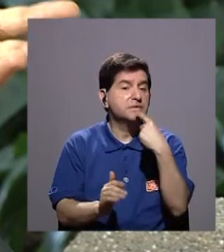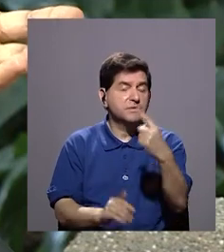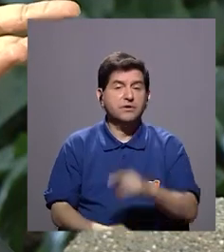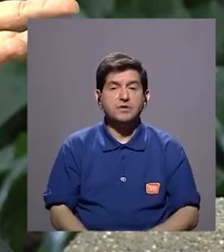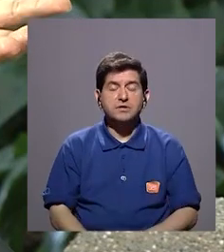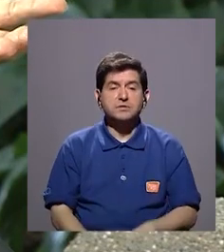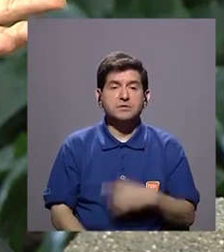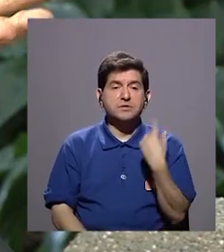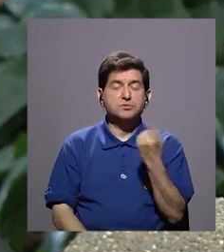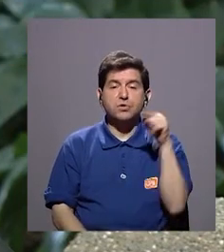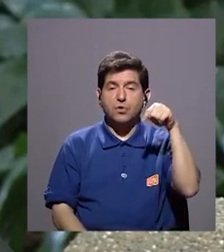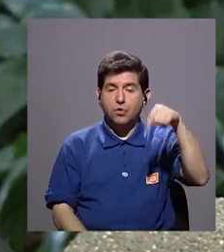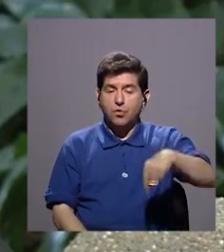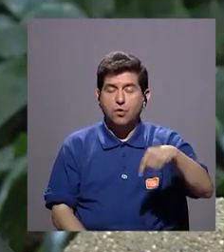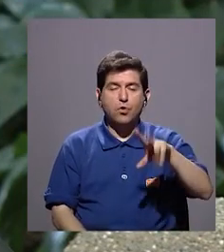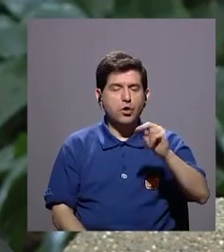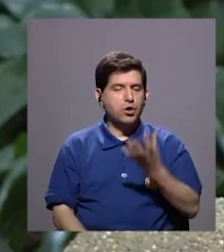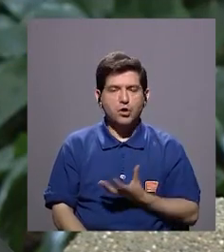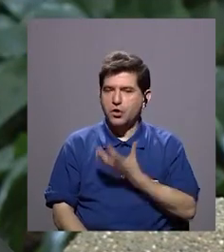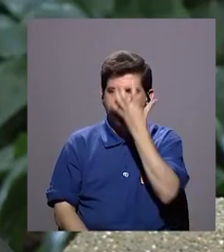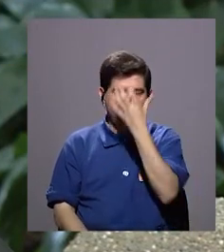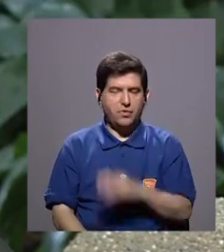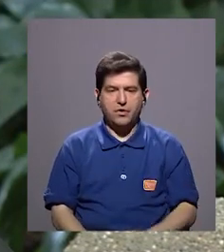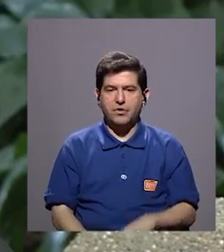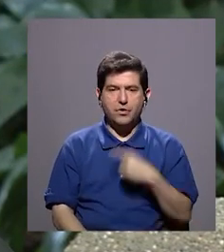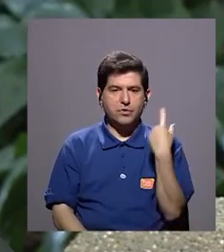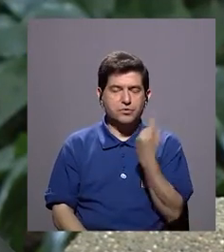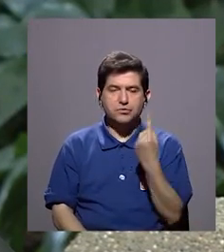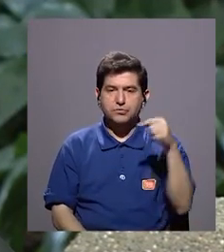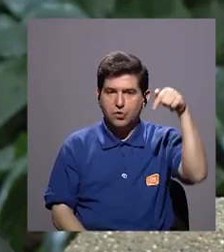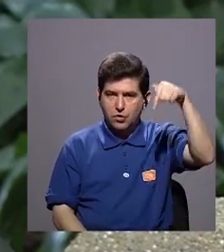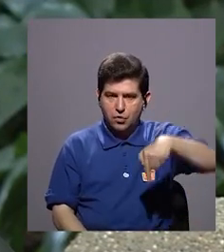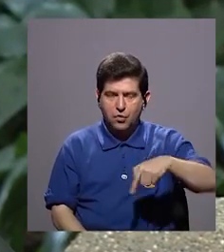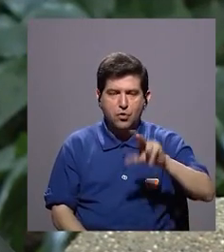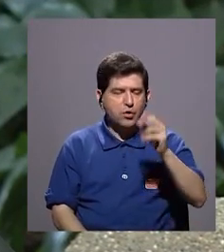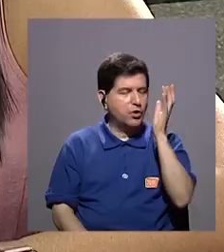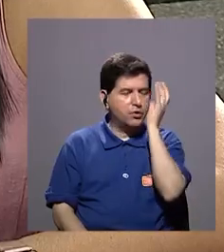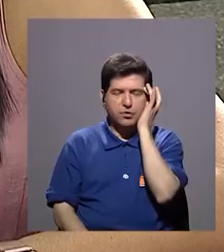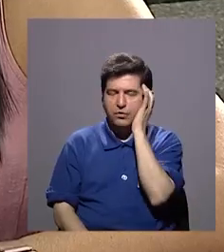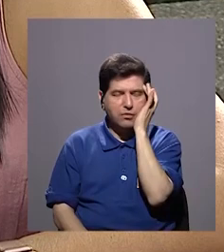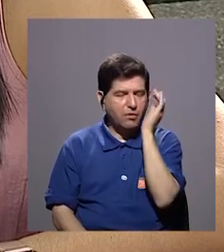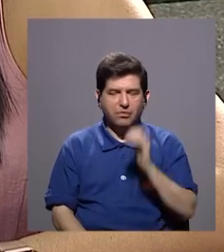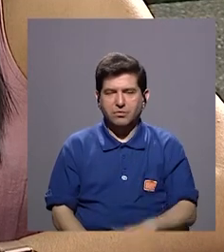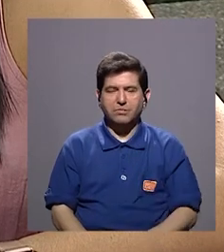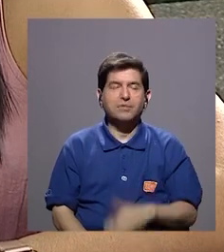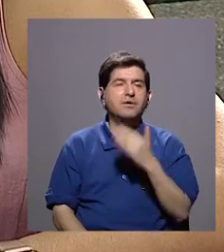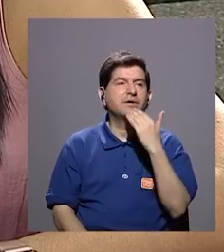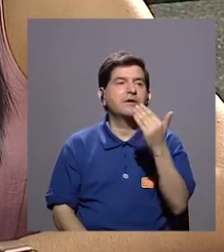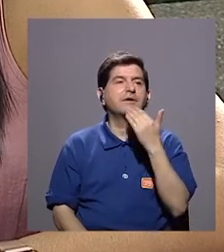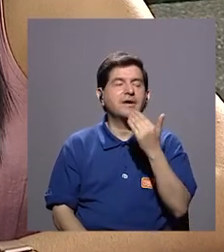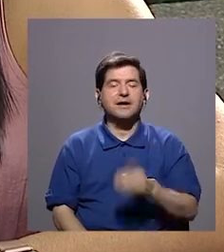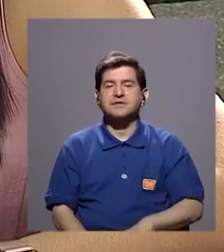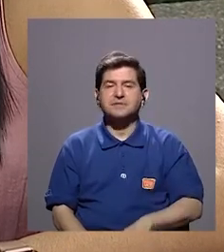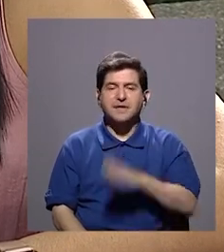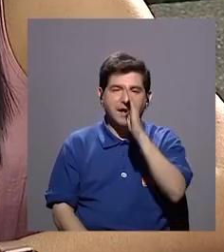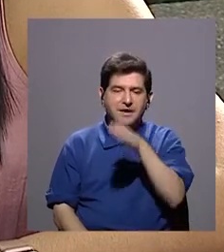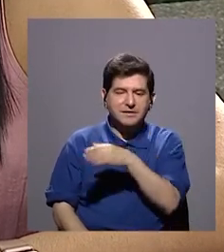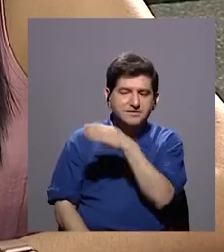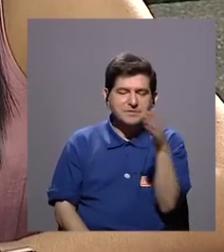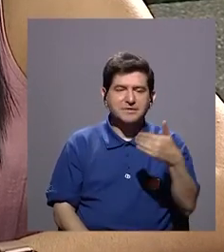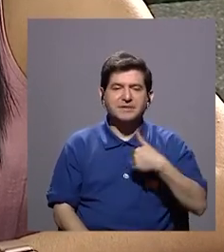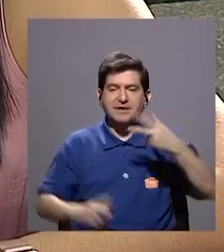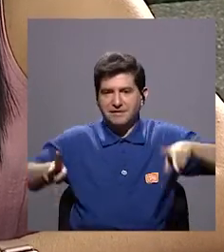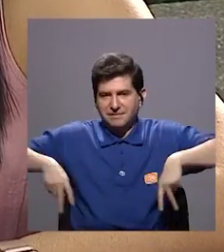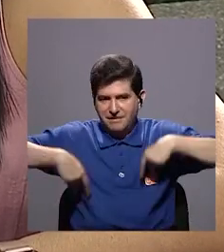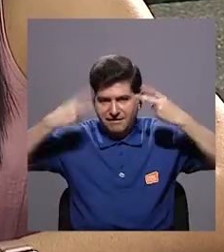los principios dice, solo por hoy no te enojes, solo por hoy no te preocupes, da las gracias por las